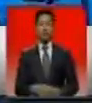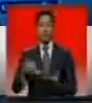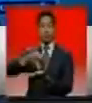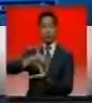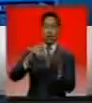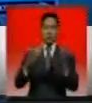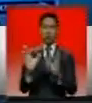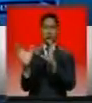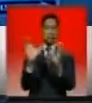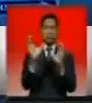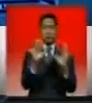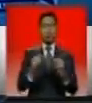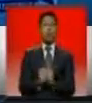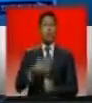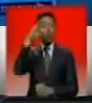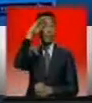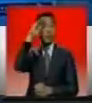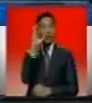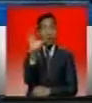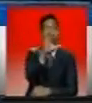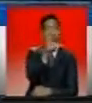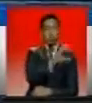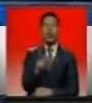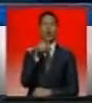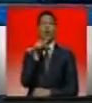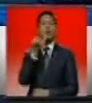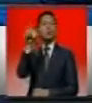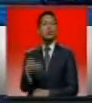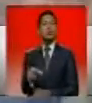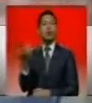al agresor, que fue grabado por una cámara de seguridad.